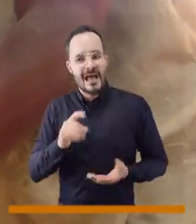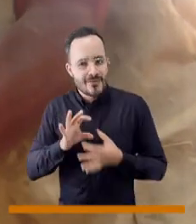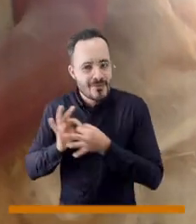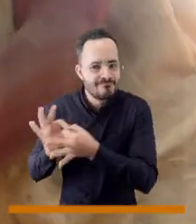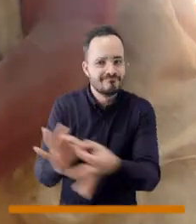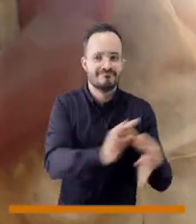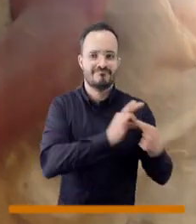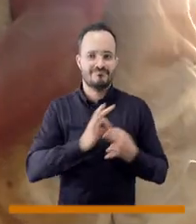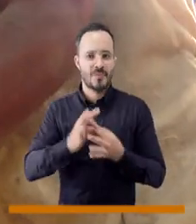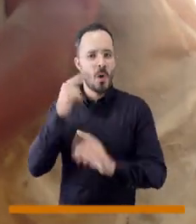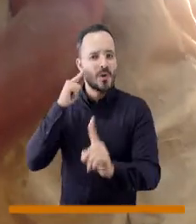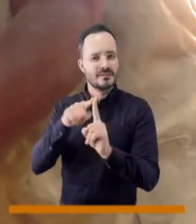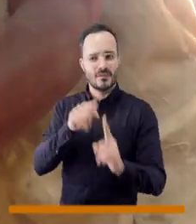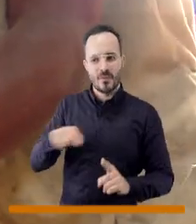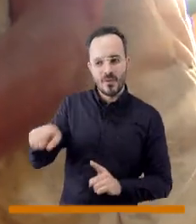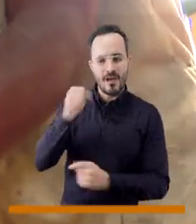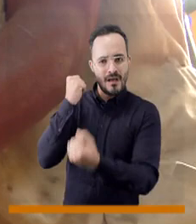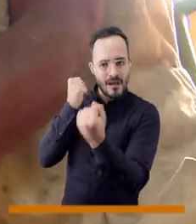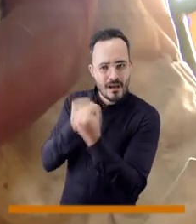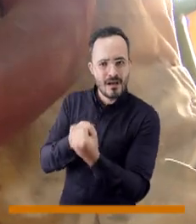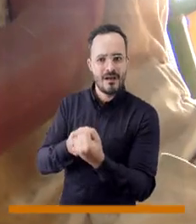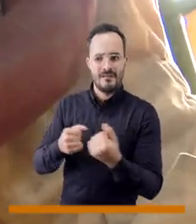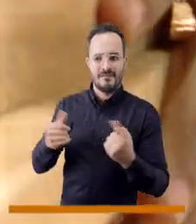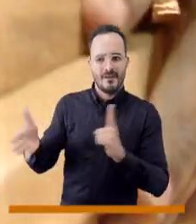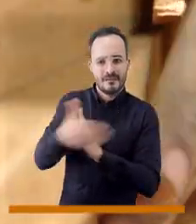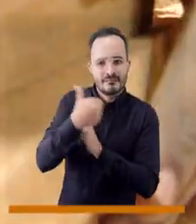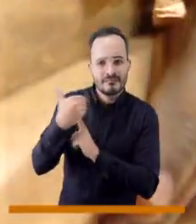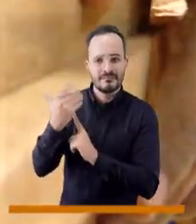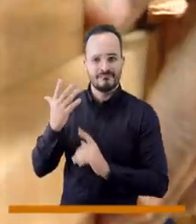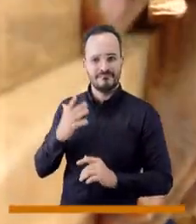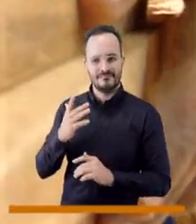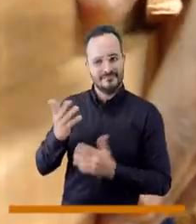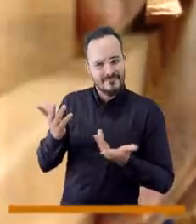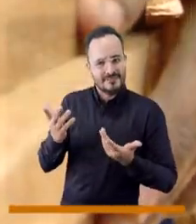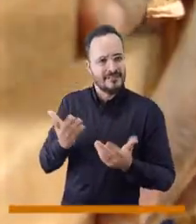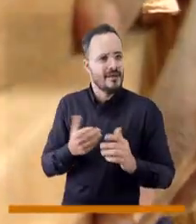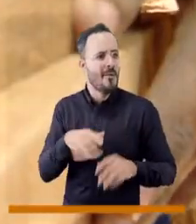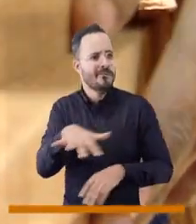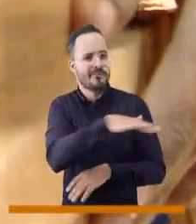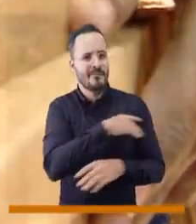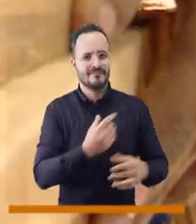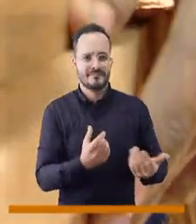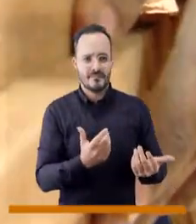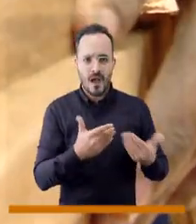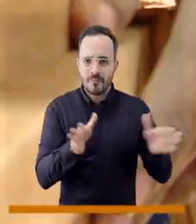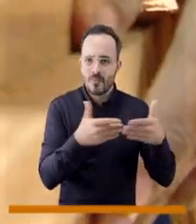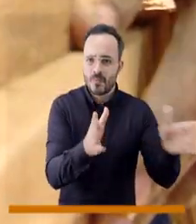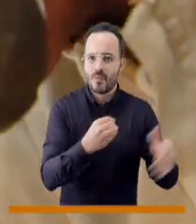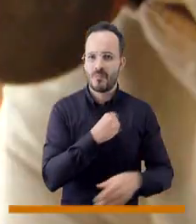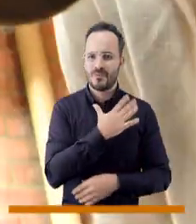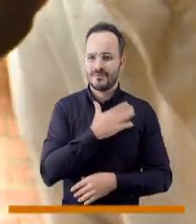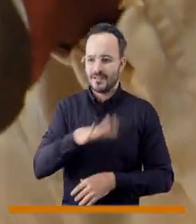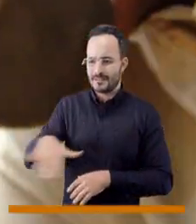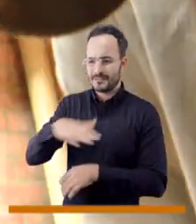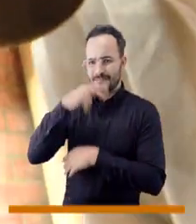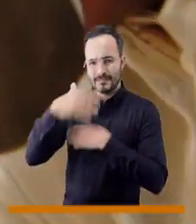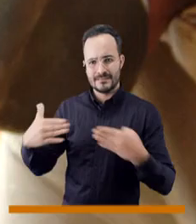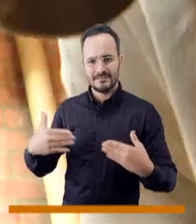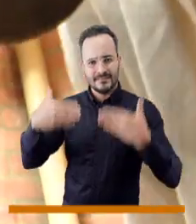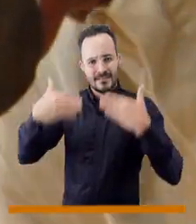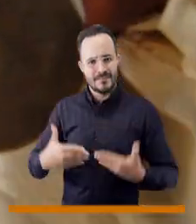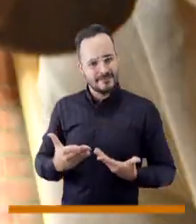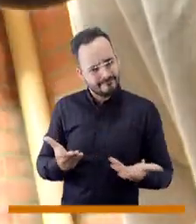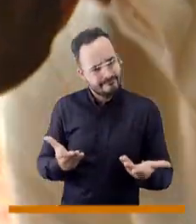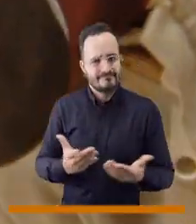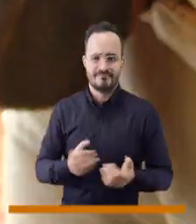en sintonía para apoyar y proteger y cuidar, pero sobre todo generar oportunidades para nuestros niños y niñas con